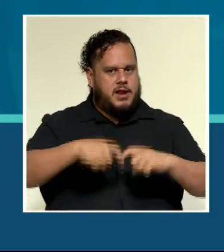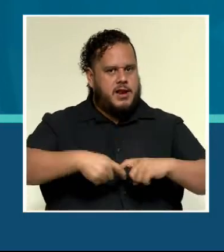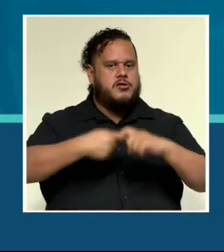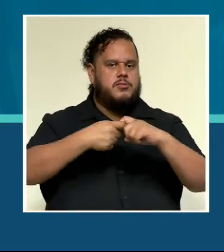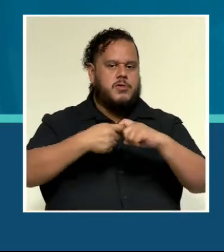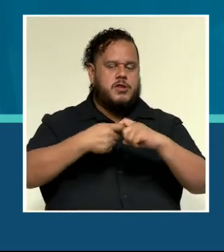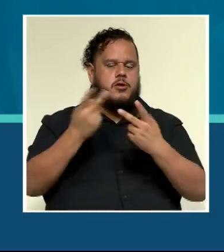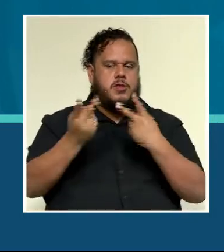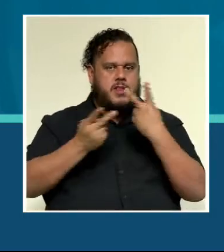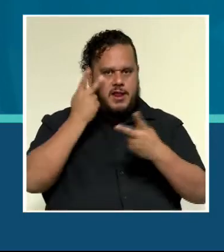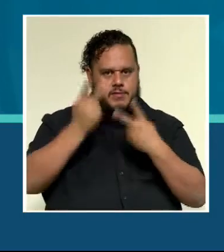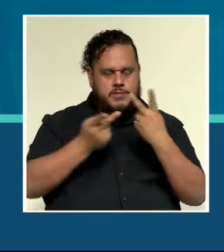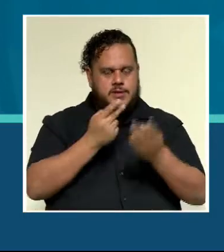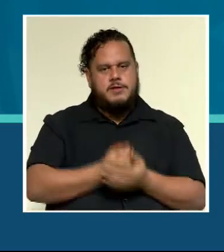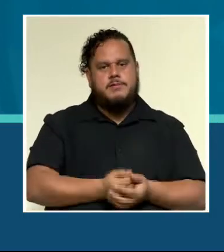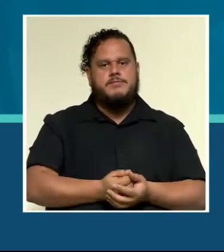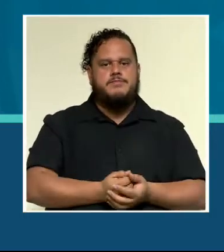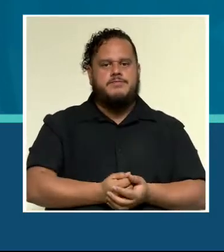esta visita.